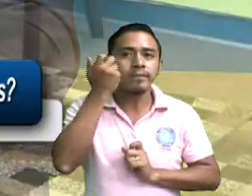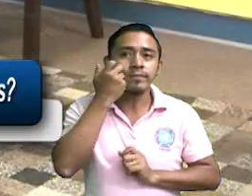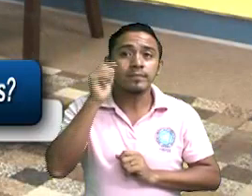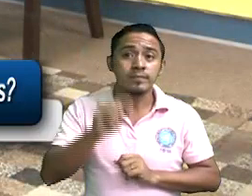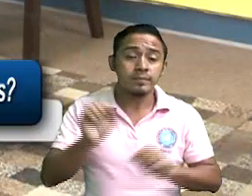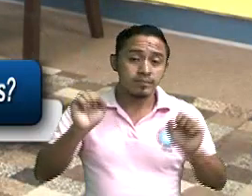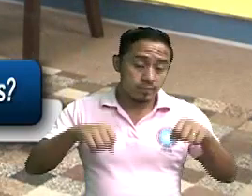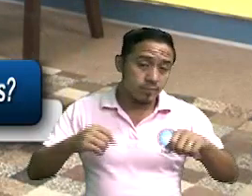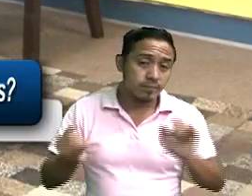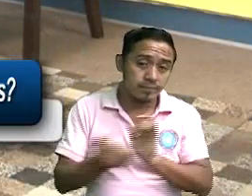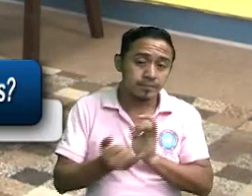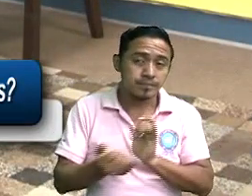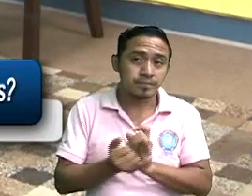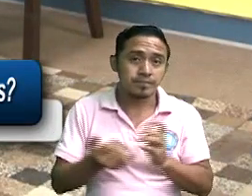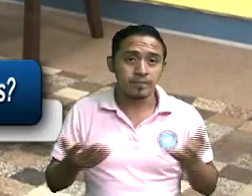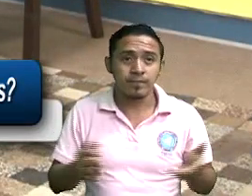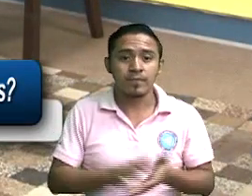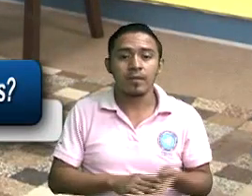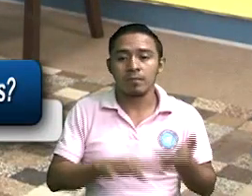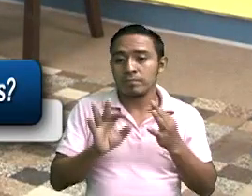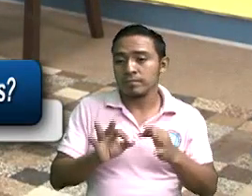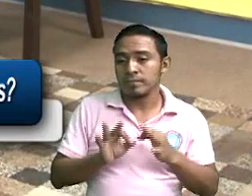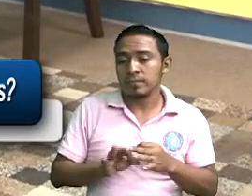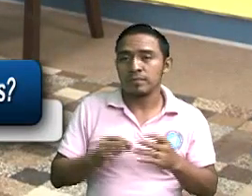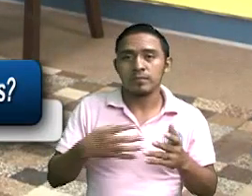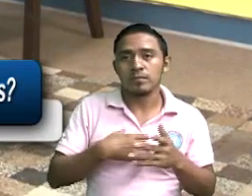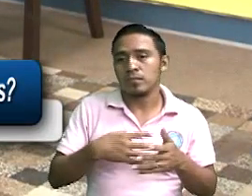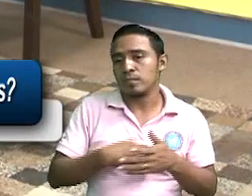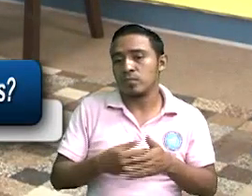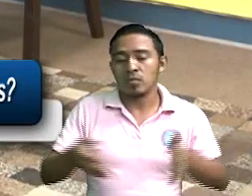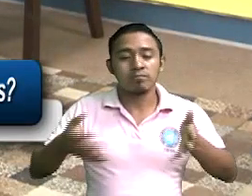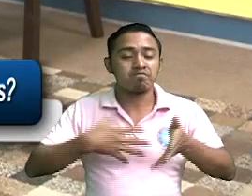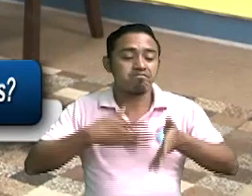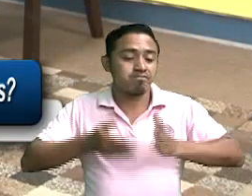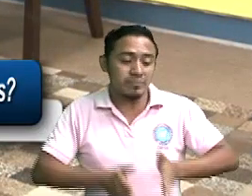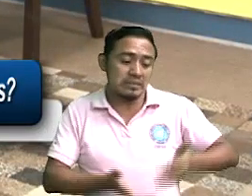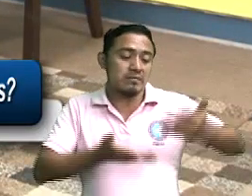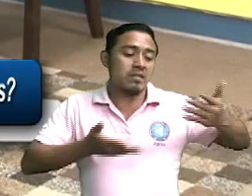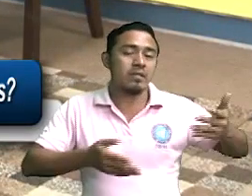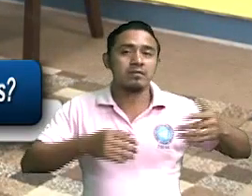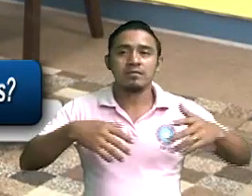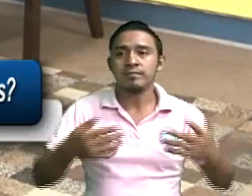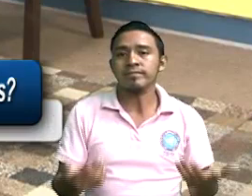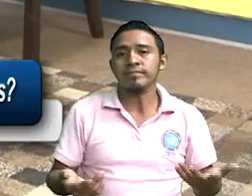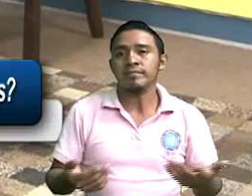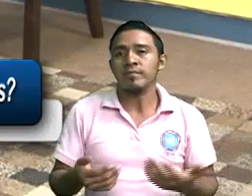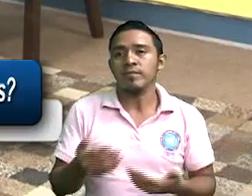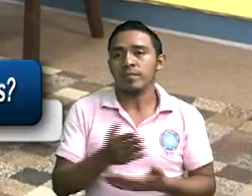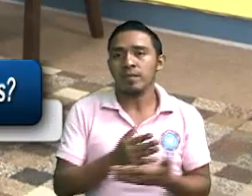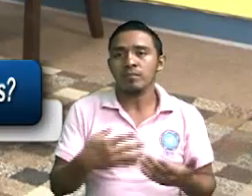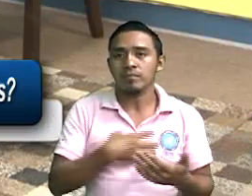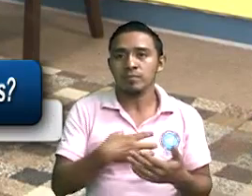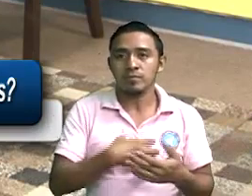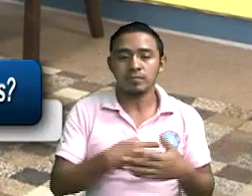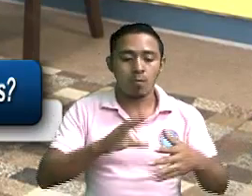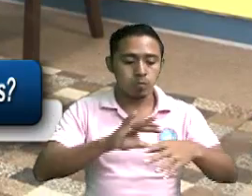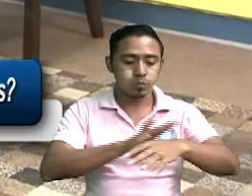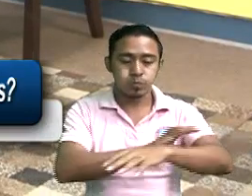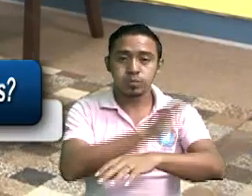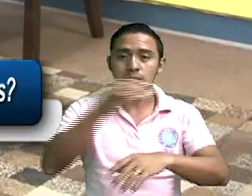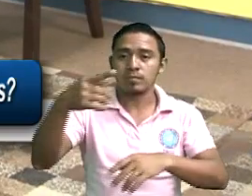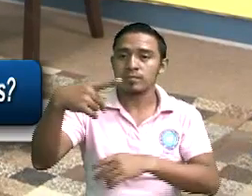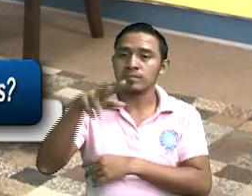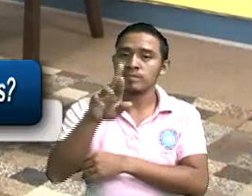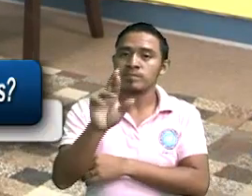pueden haber también causas congénitas. Por ejemplo, hay alguna proteína que forma parte del músculo